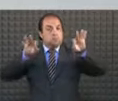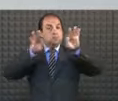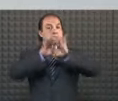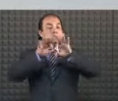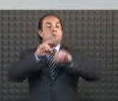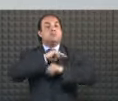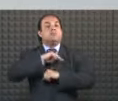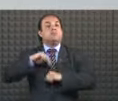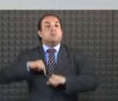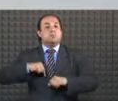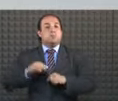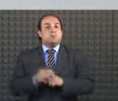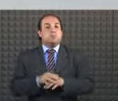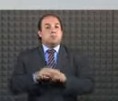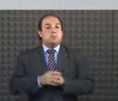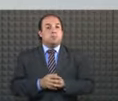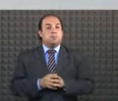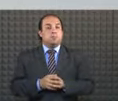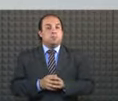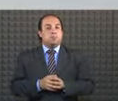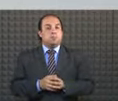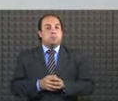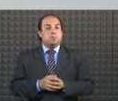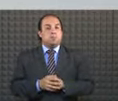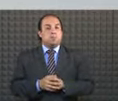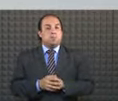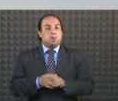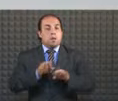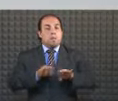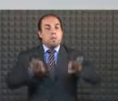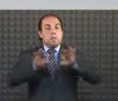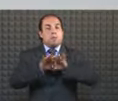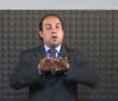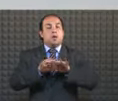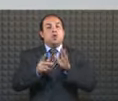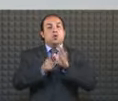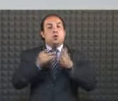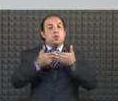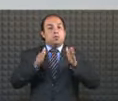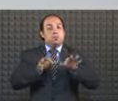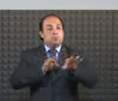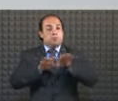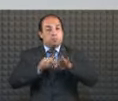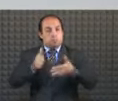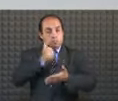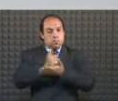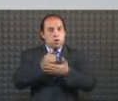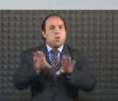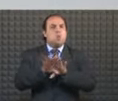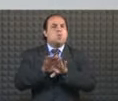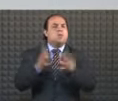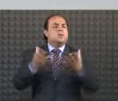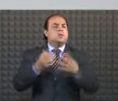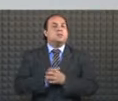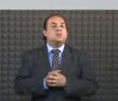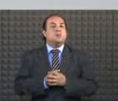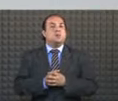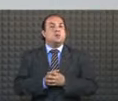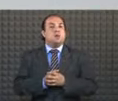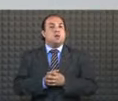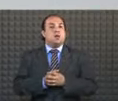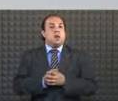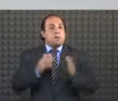para nosotros es importantísimo que recuperemos el empleo de la ciudad. ¿Cómo lo podemos recuperar? Pues potenciando